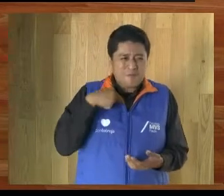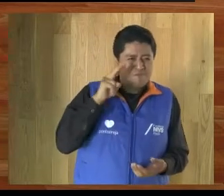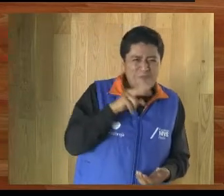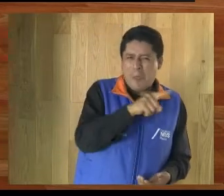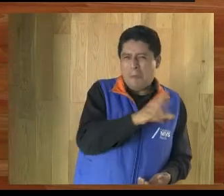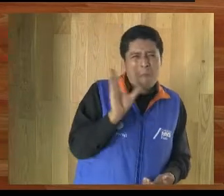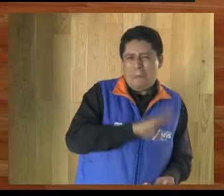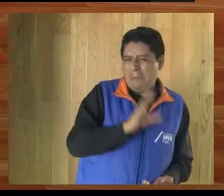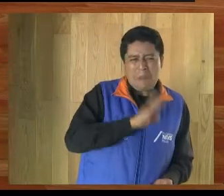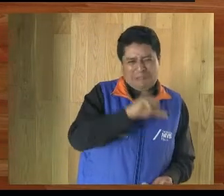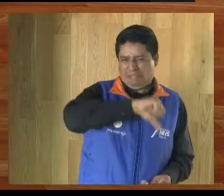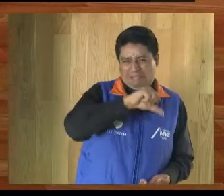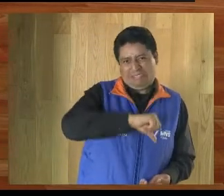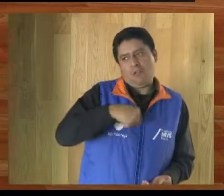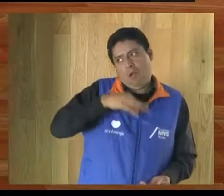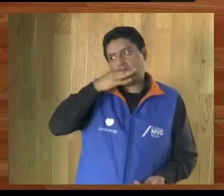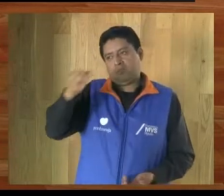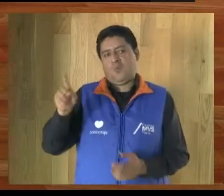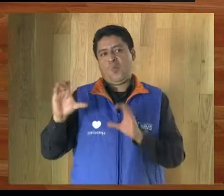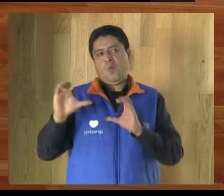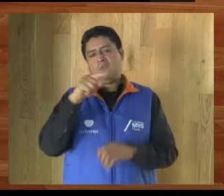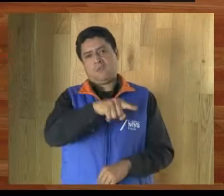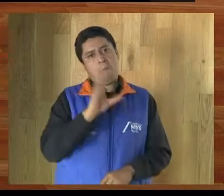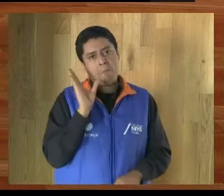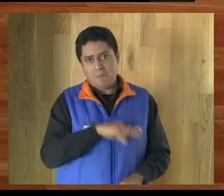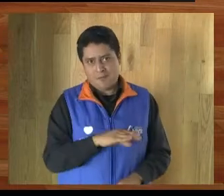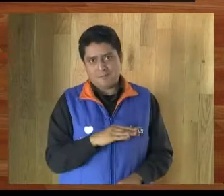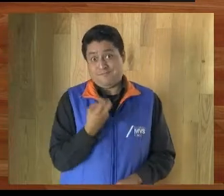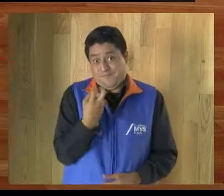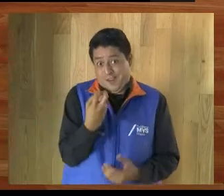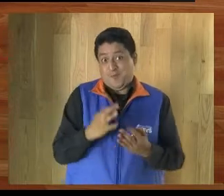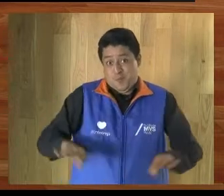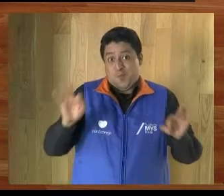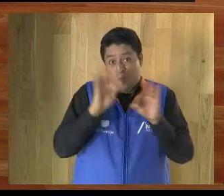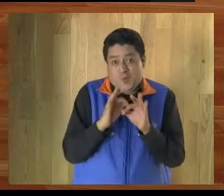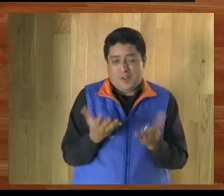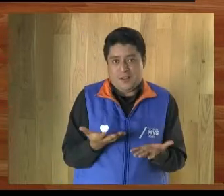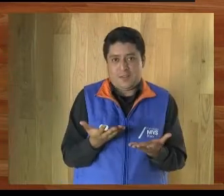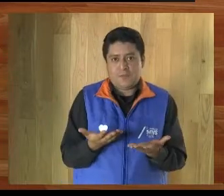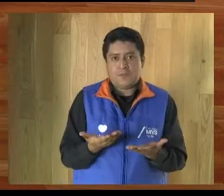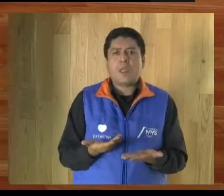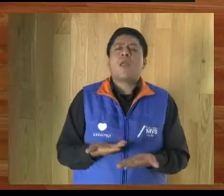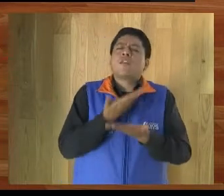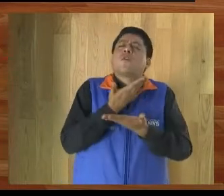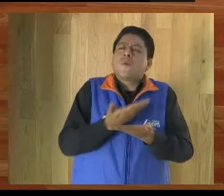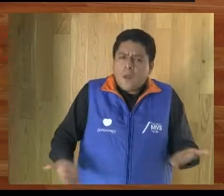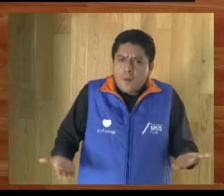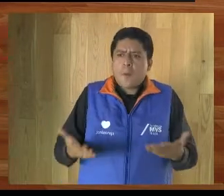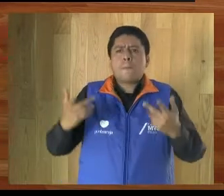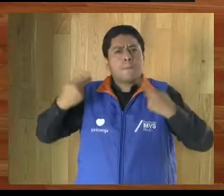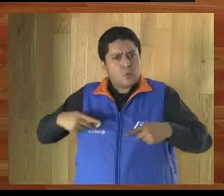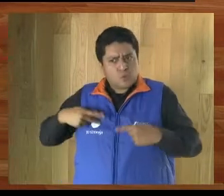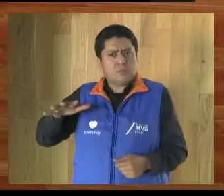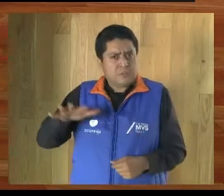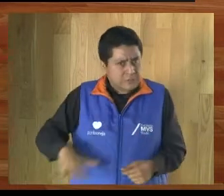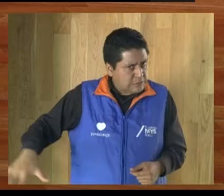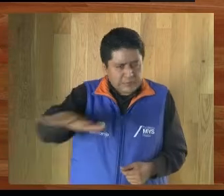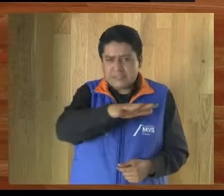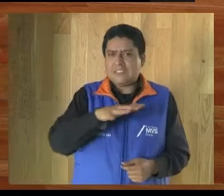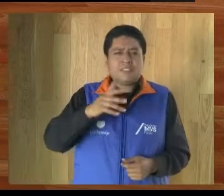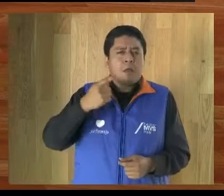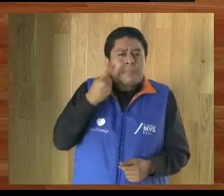Por supuesto, los proveedores, los aliados y la sociedad. Estamos viendo que en múltiples ocasiones hay